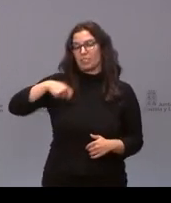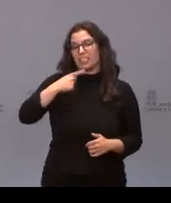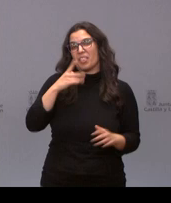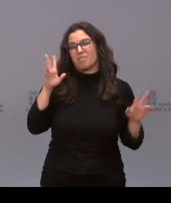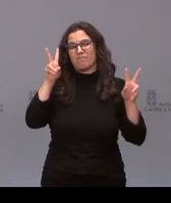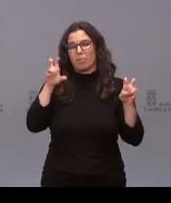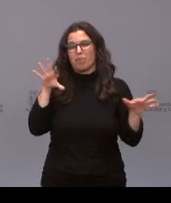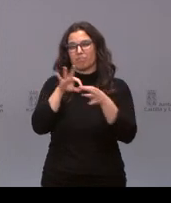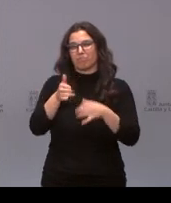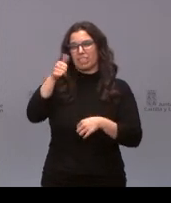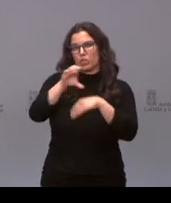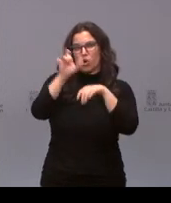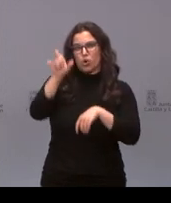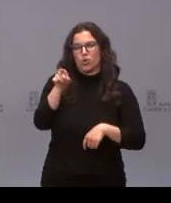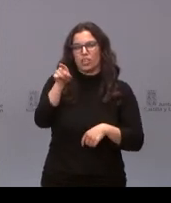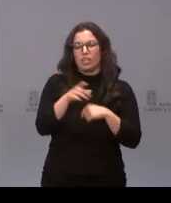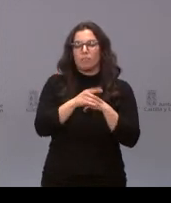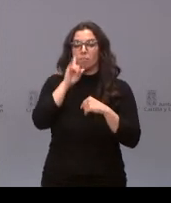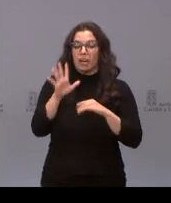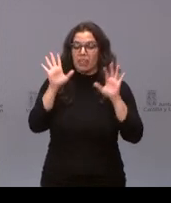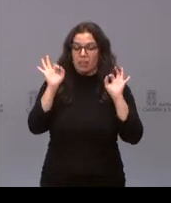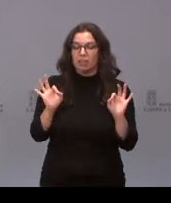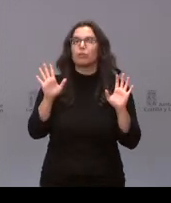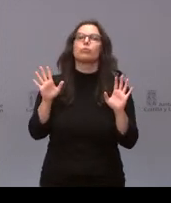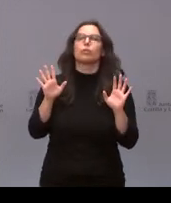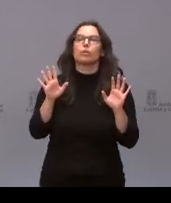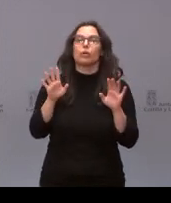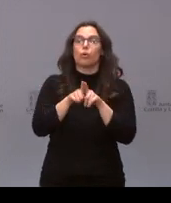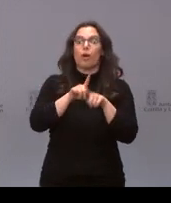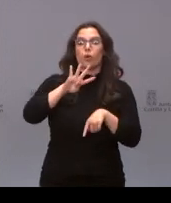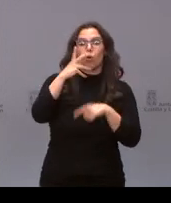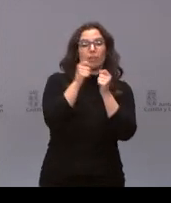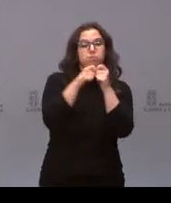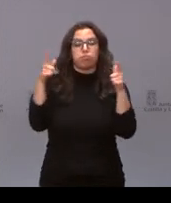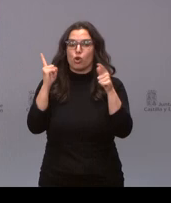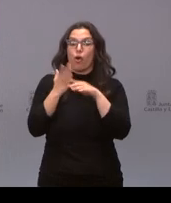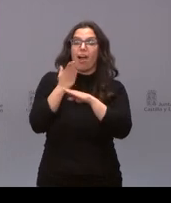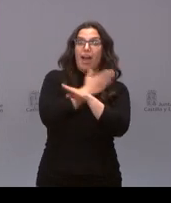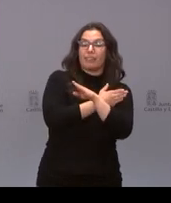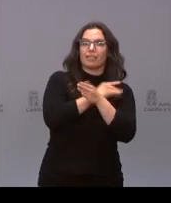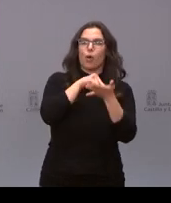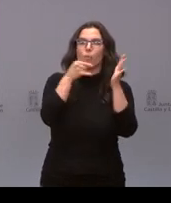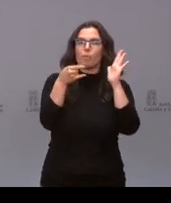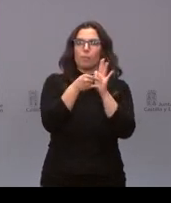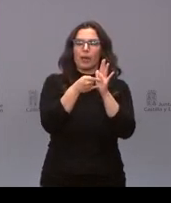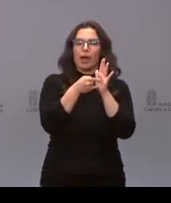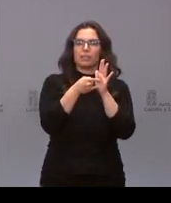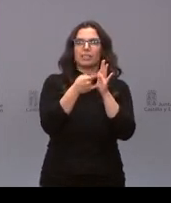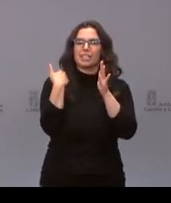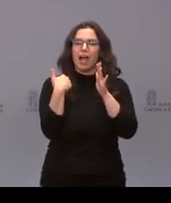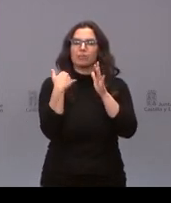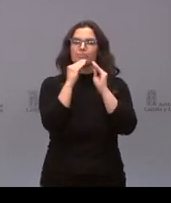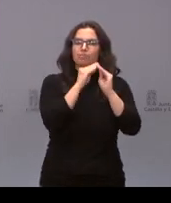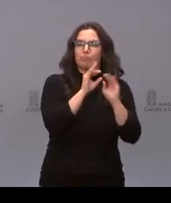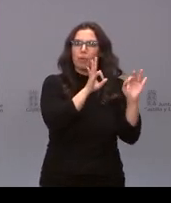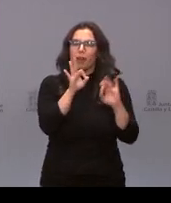consejera que al parecer había un plan antes de que explotara la cuarta ola para eso para aumentar la presencialidad que consistía